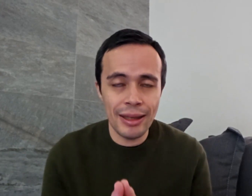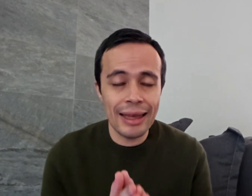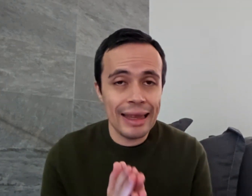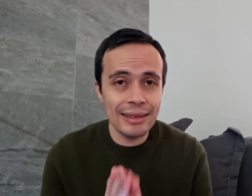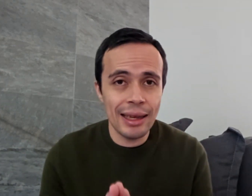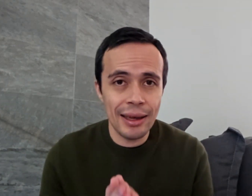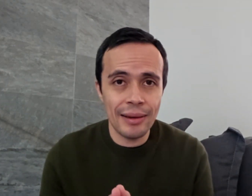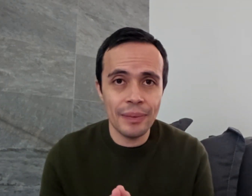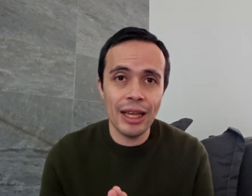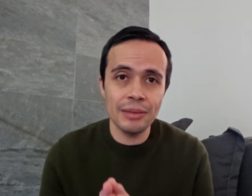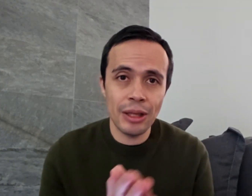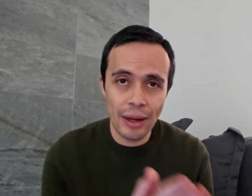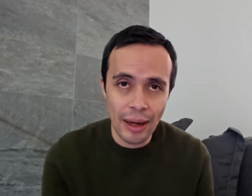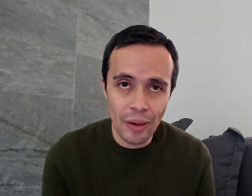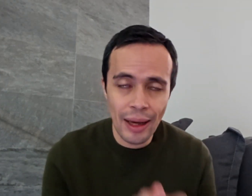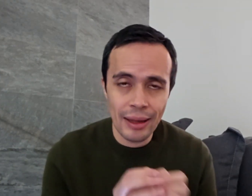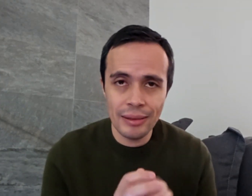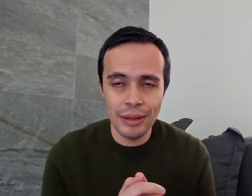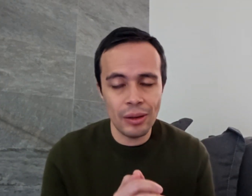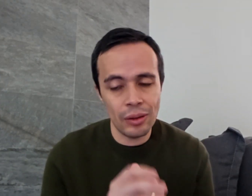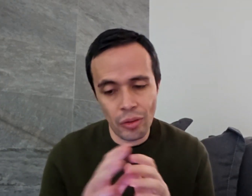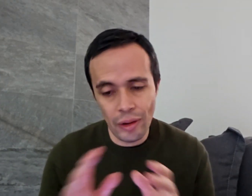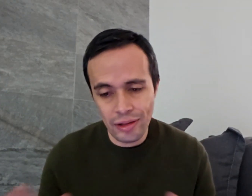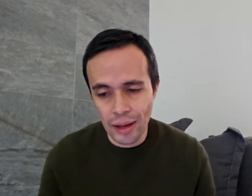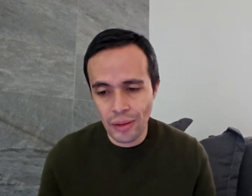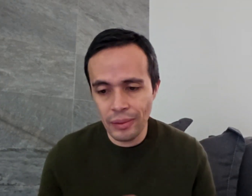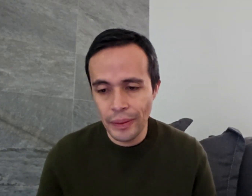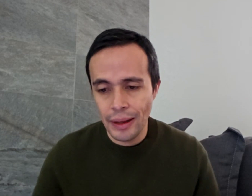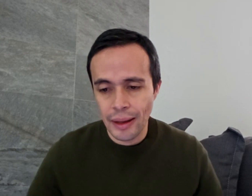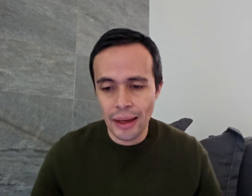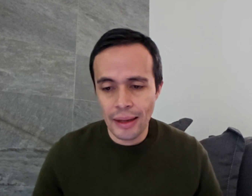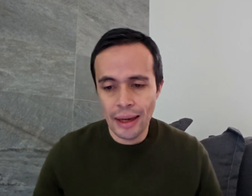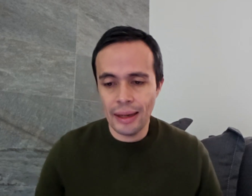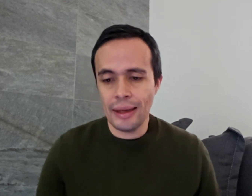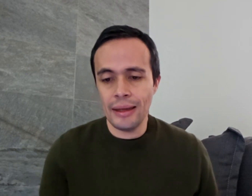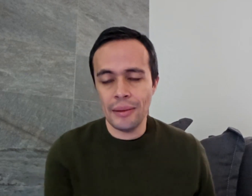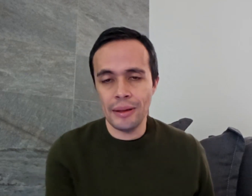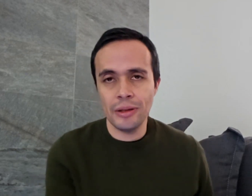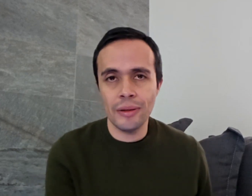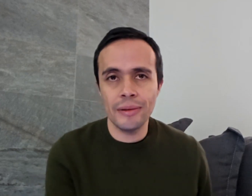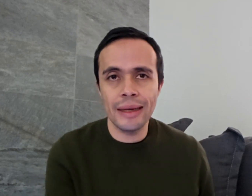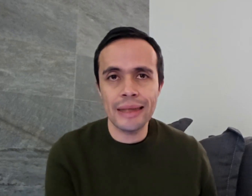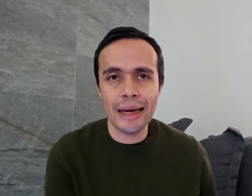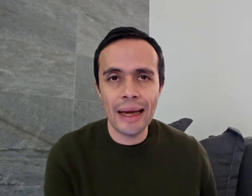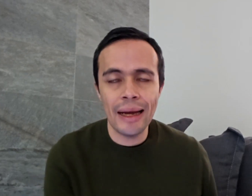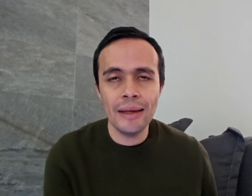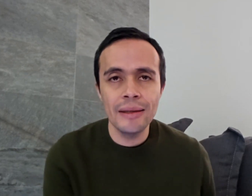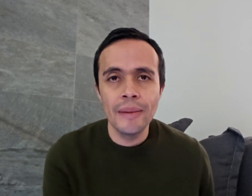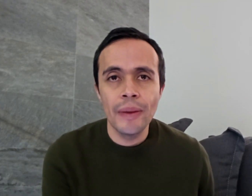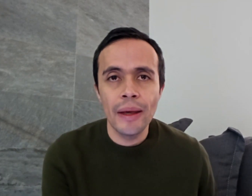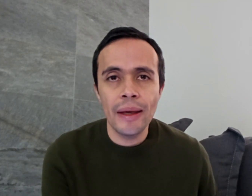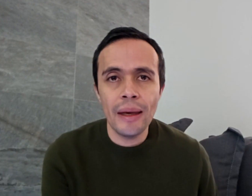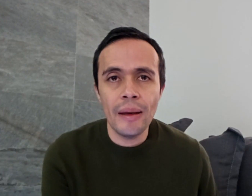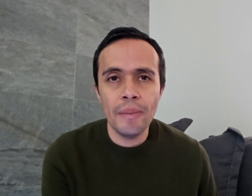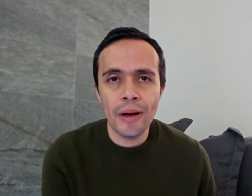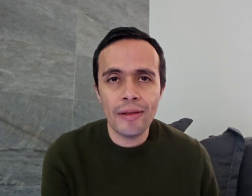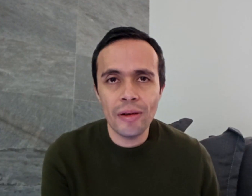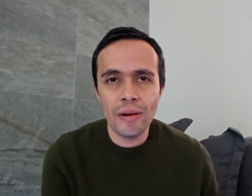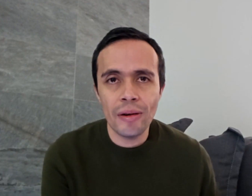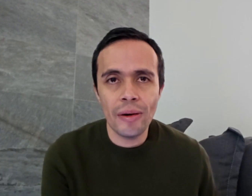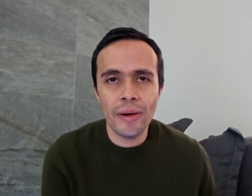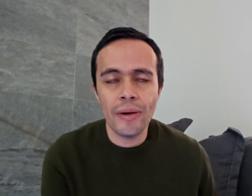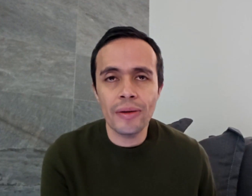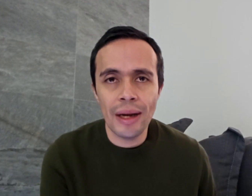la presidenta desde ayer desmintió a La Jornada, dijo, no es cierto que haya intervención extranjera, y